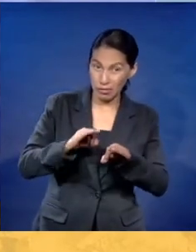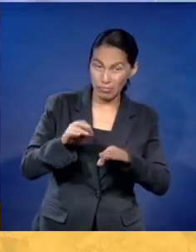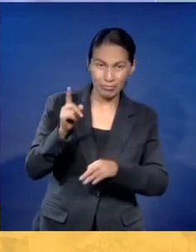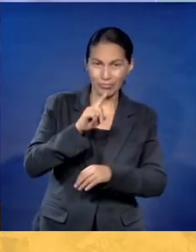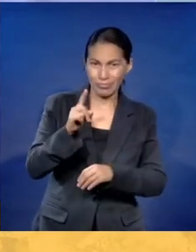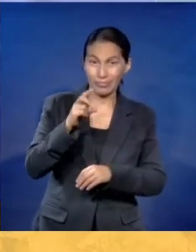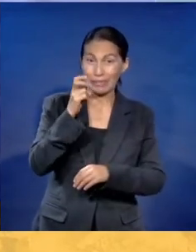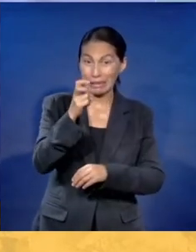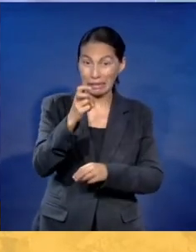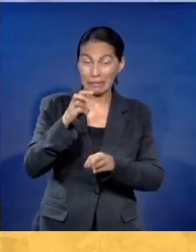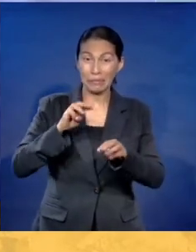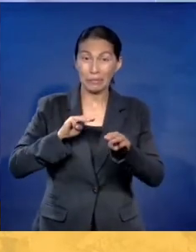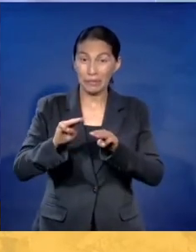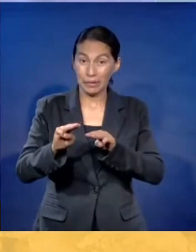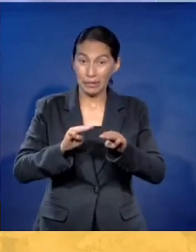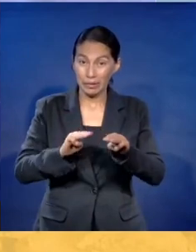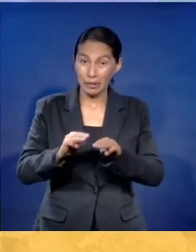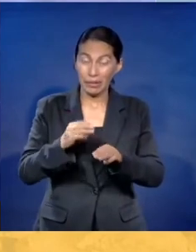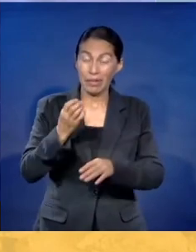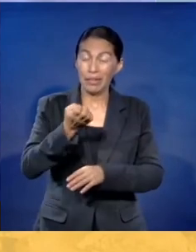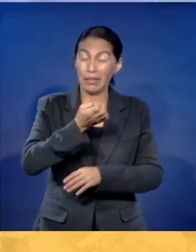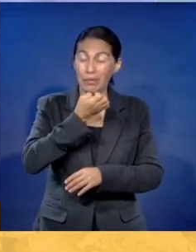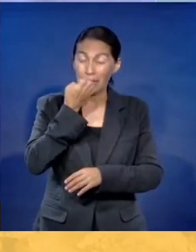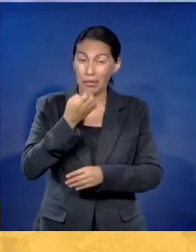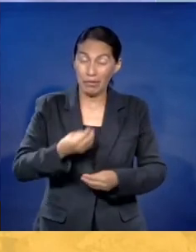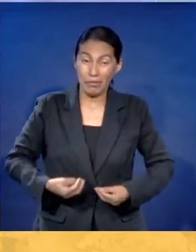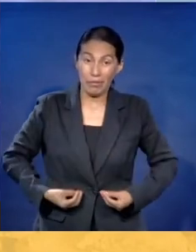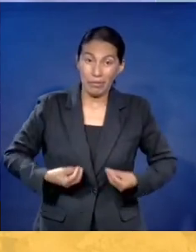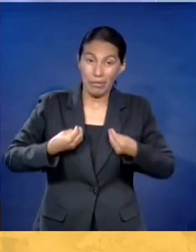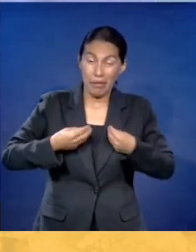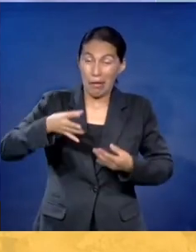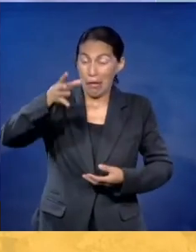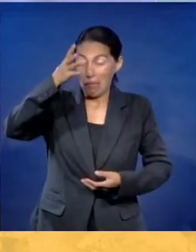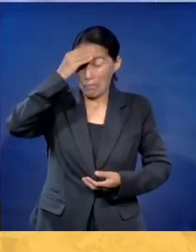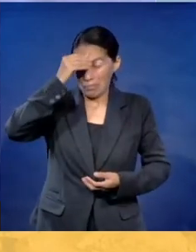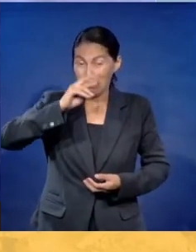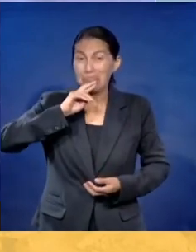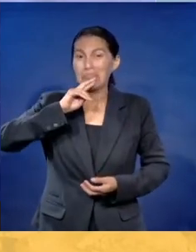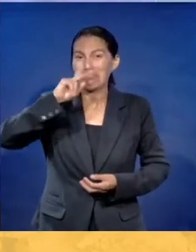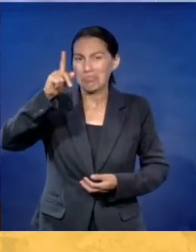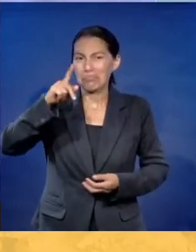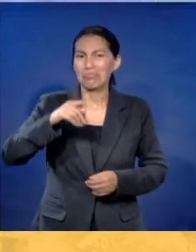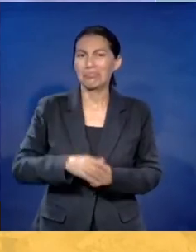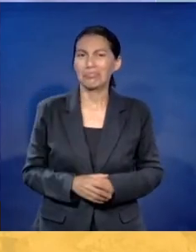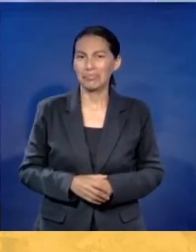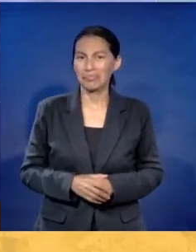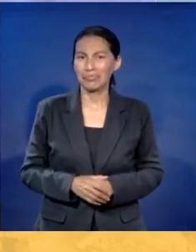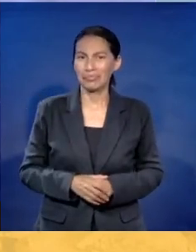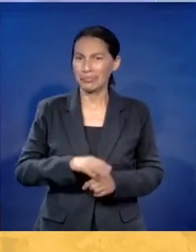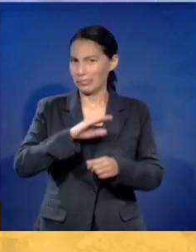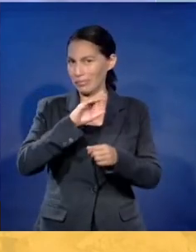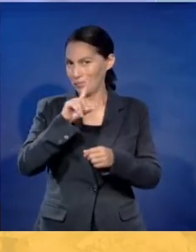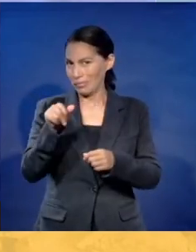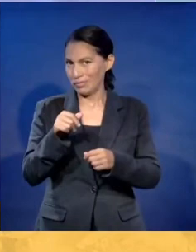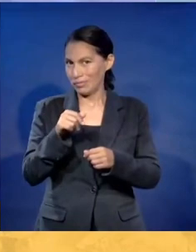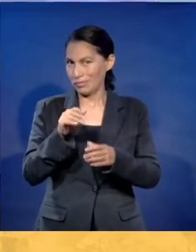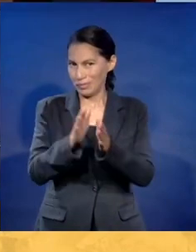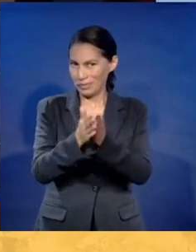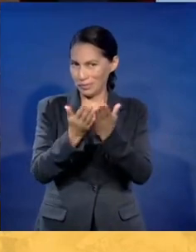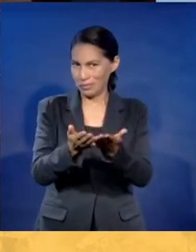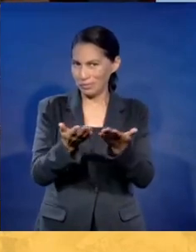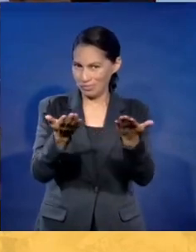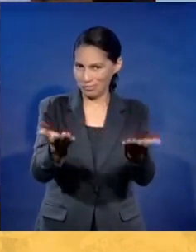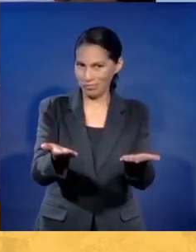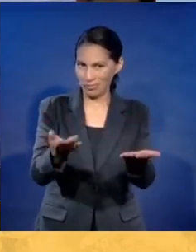y es la mejor escuela de la vida sigan así al final ponen sus libros y vamos todos siéntese por